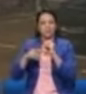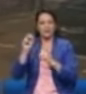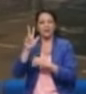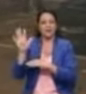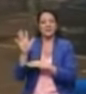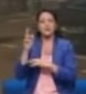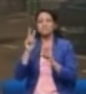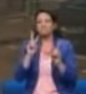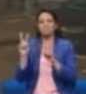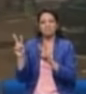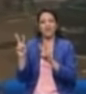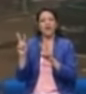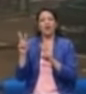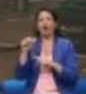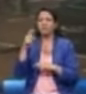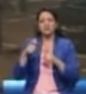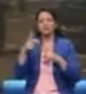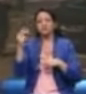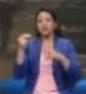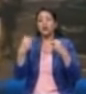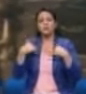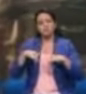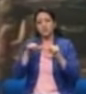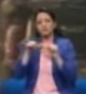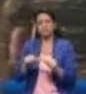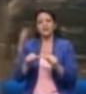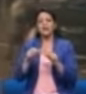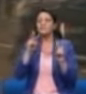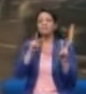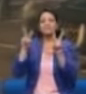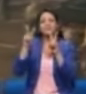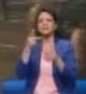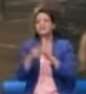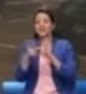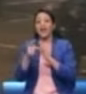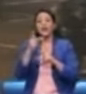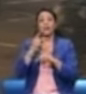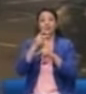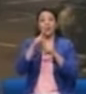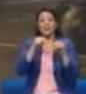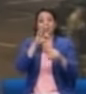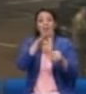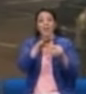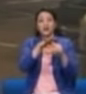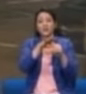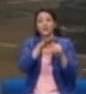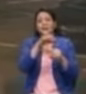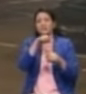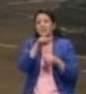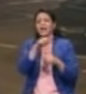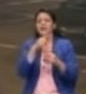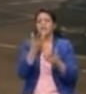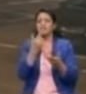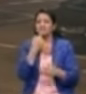Nosotros estaremos pendientes de lo que suceda en este lugar, ya que a escasos minutos se encuentra el Consejo Nacional Electoral. A pesar de que no